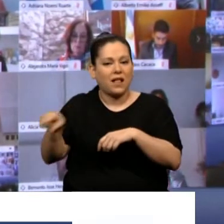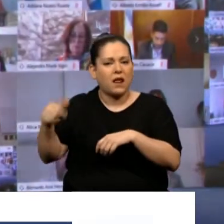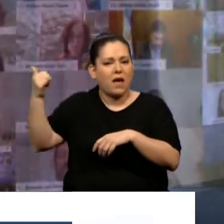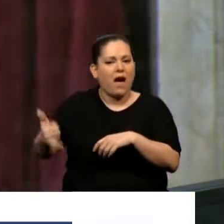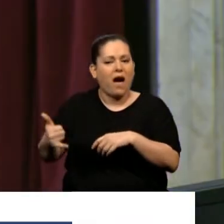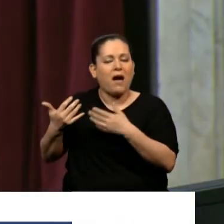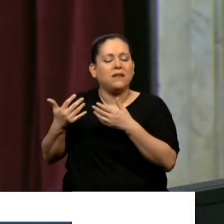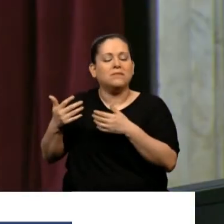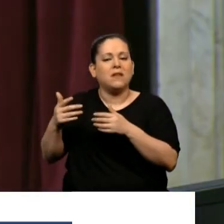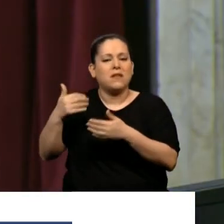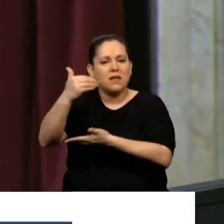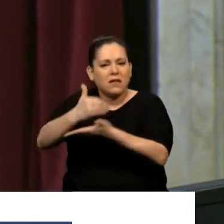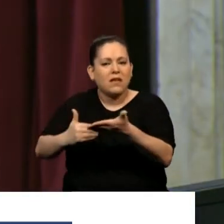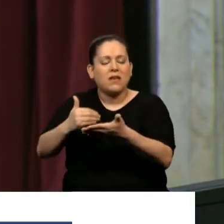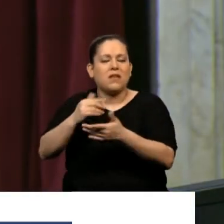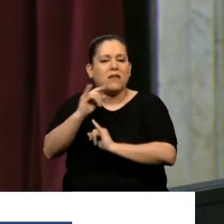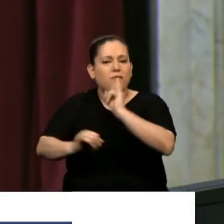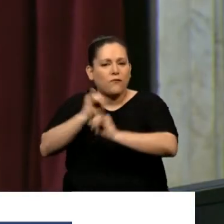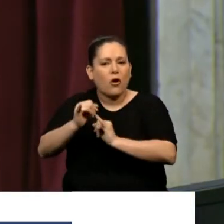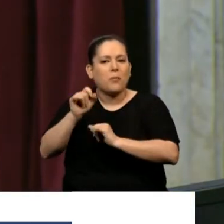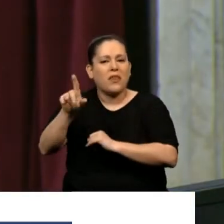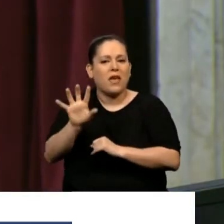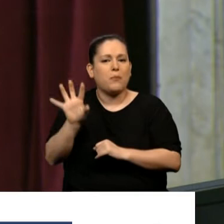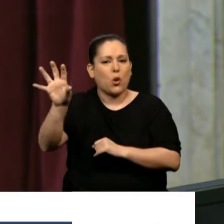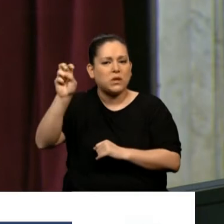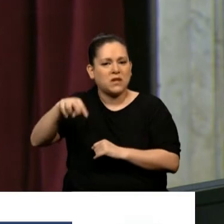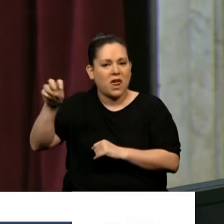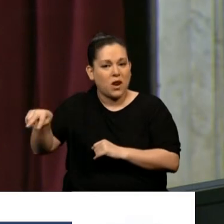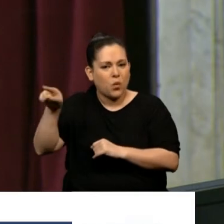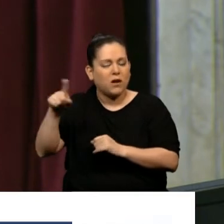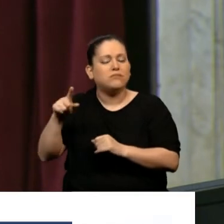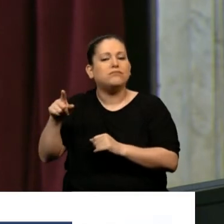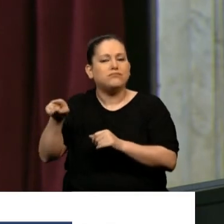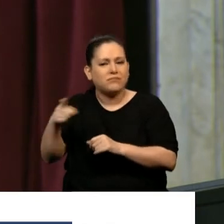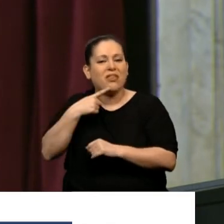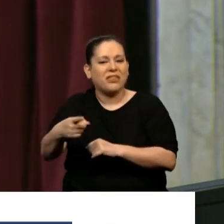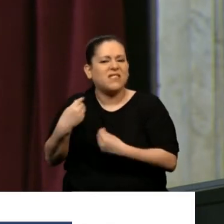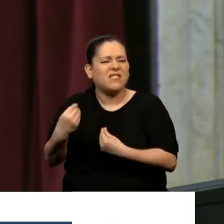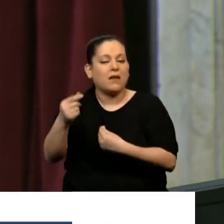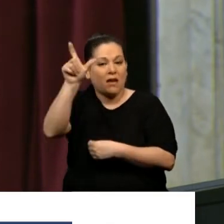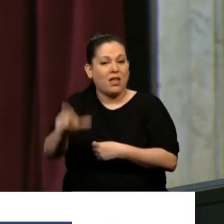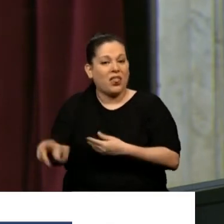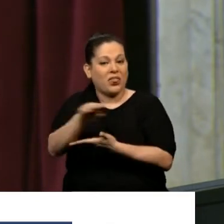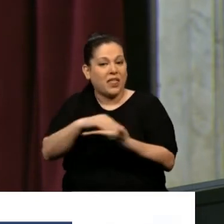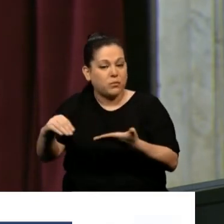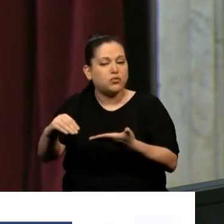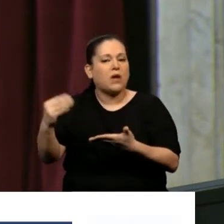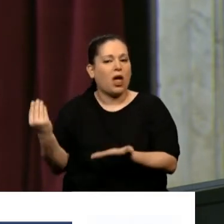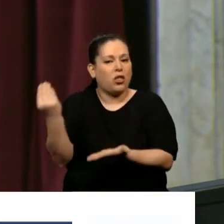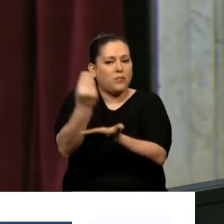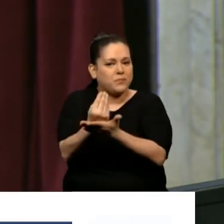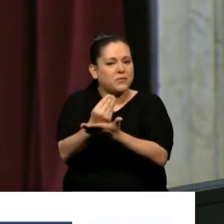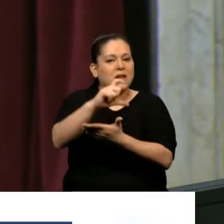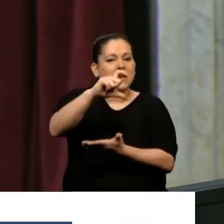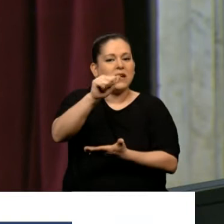informe de la Junta Electoral del Distrito Neuquén, en el que se determina que el señor diputado electo, don Guillermo